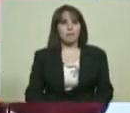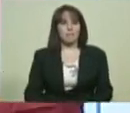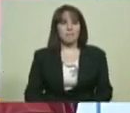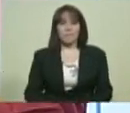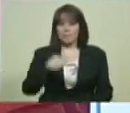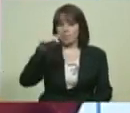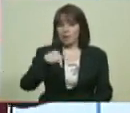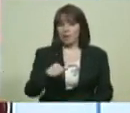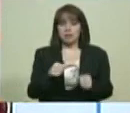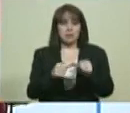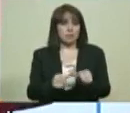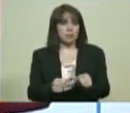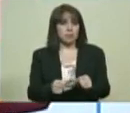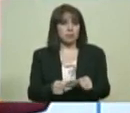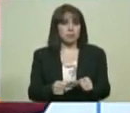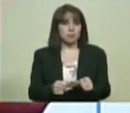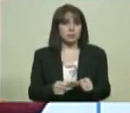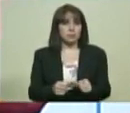estamos, pues,